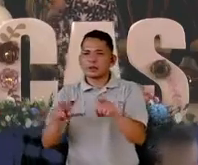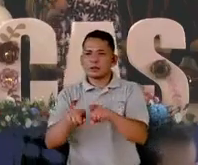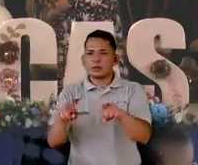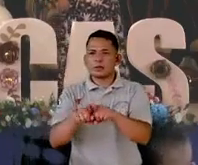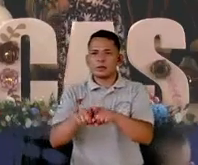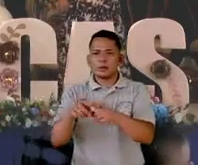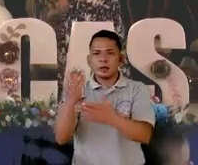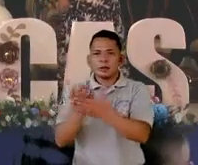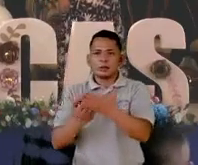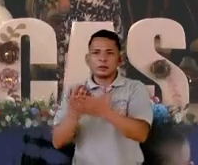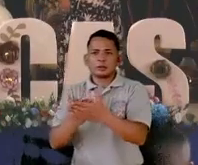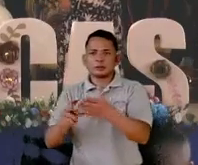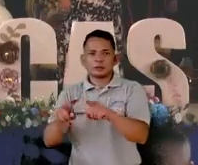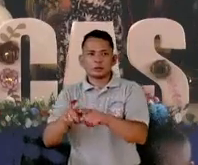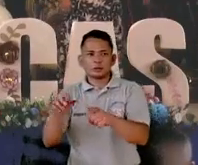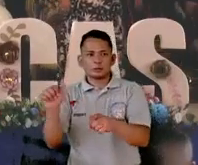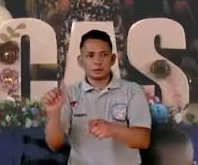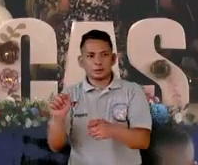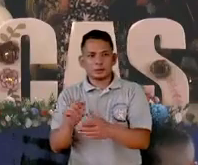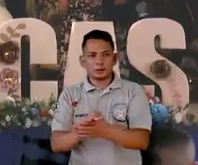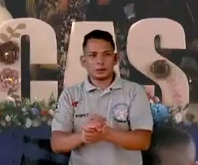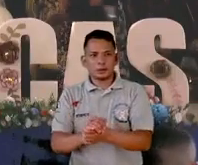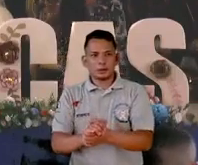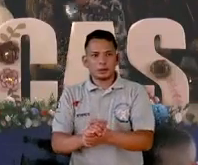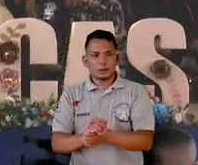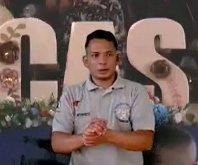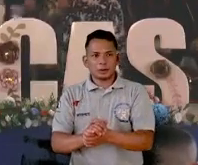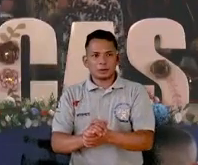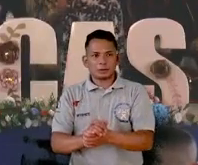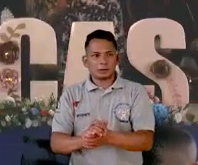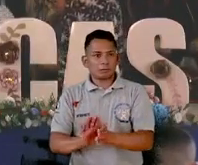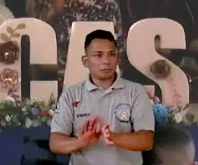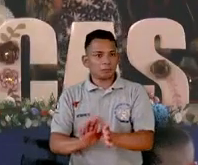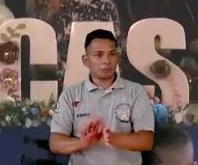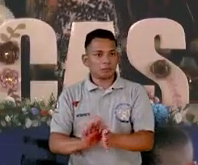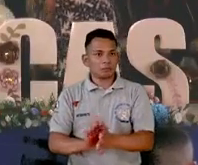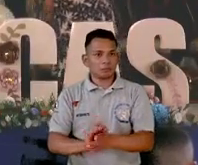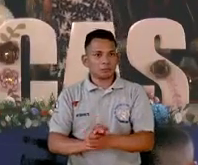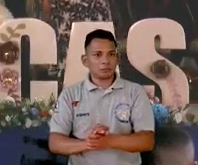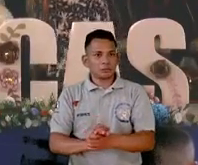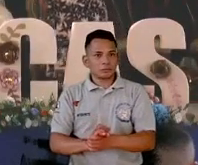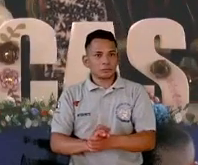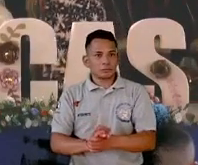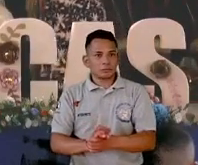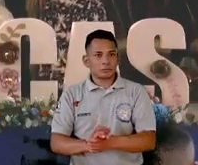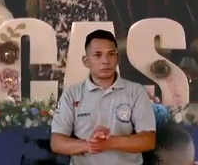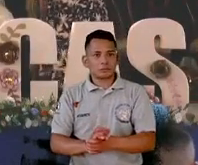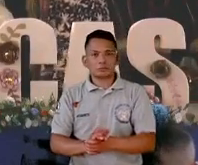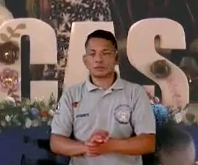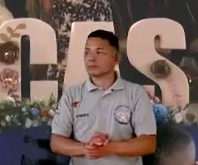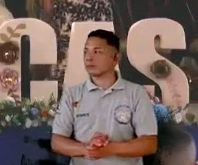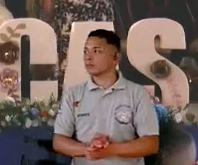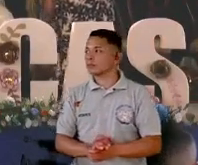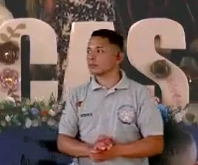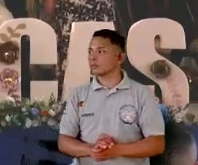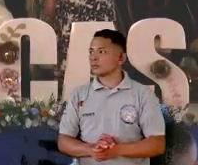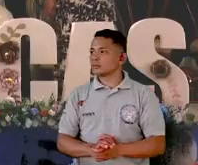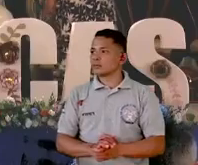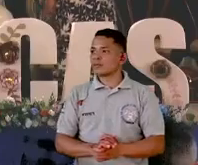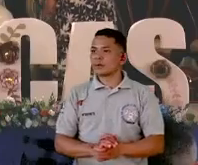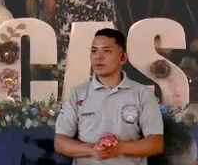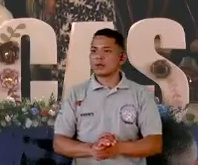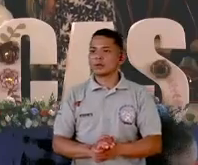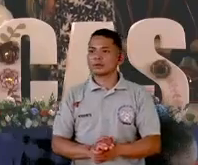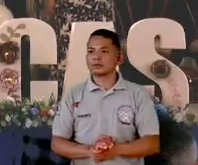pasar algo especial. Si usted tiene un corazón necesitado, yo le invito en el nombre de Jesús que pase a este